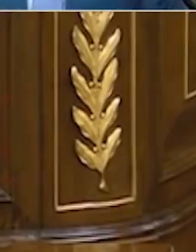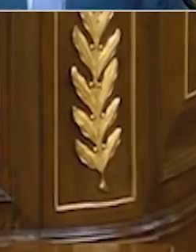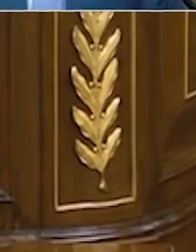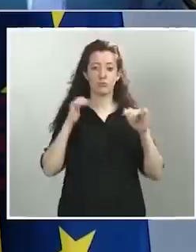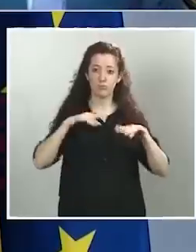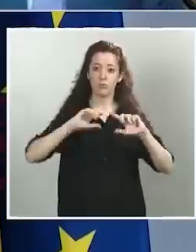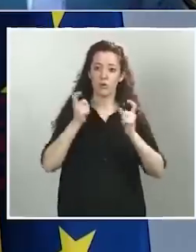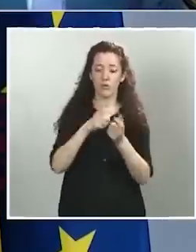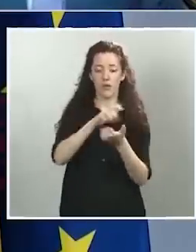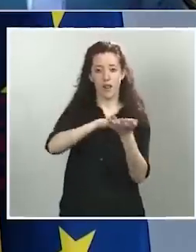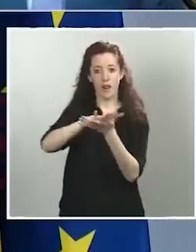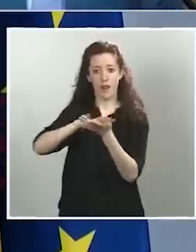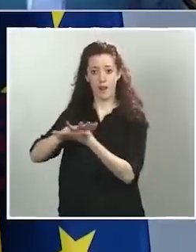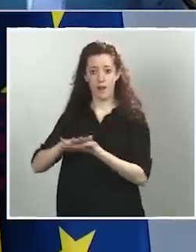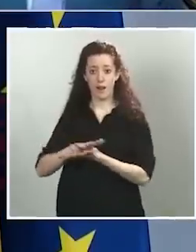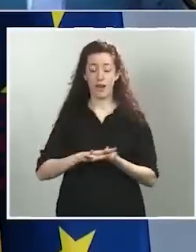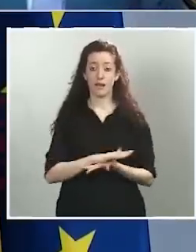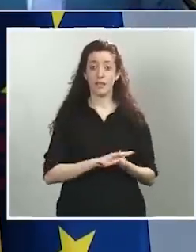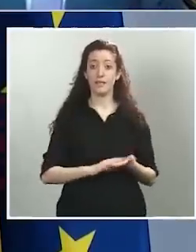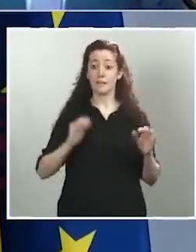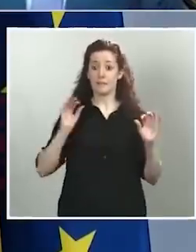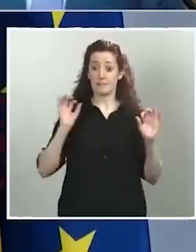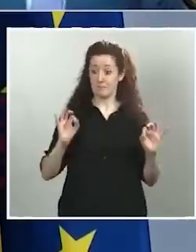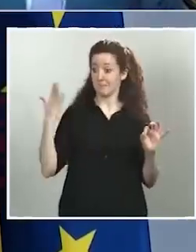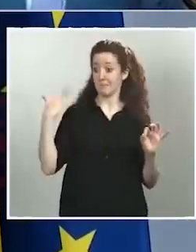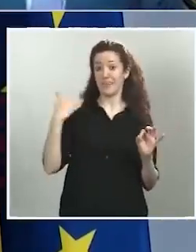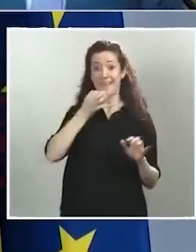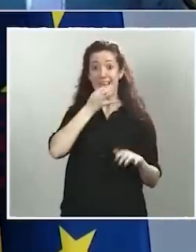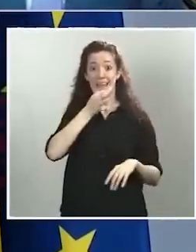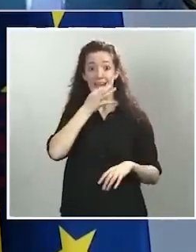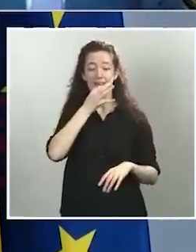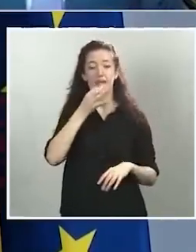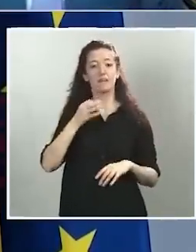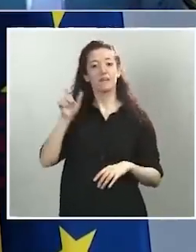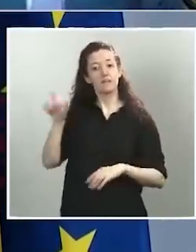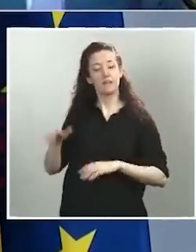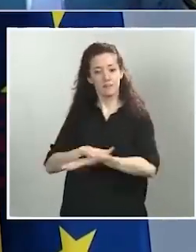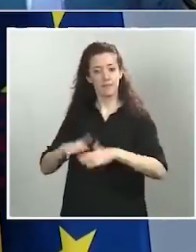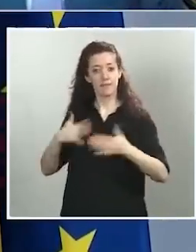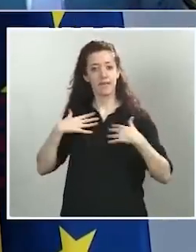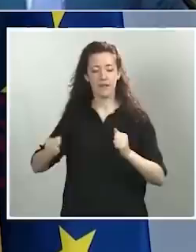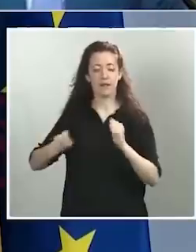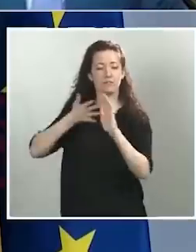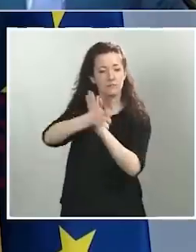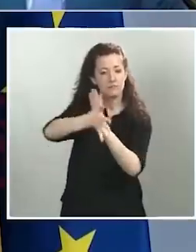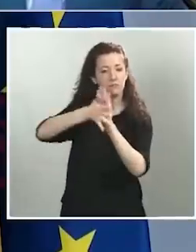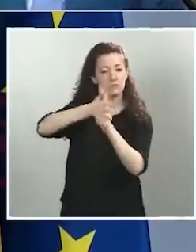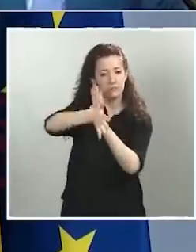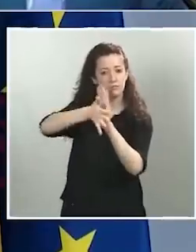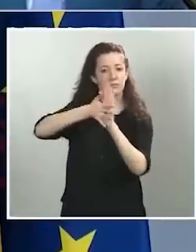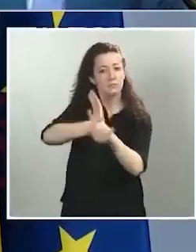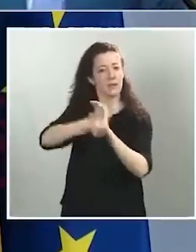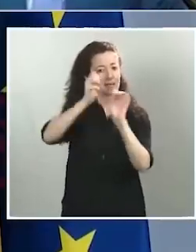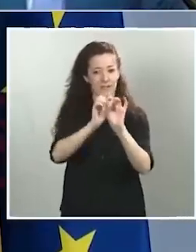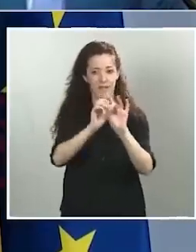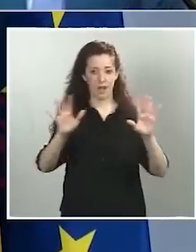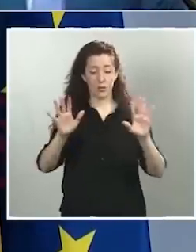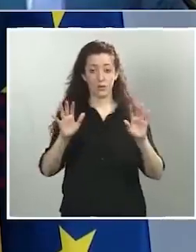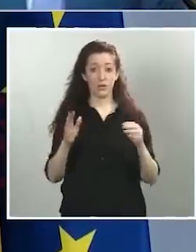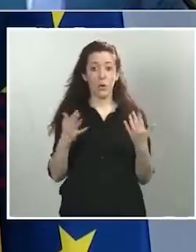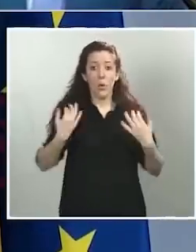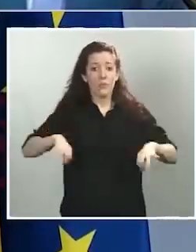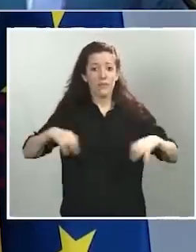imputarle mis responsabilidades a alguien más. Y aquí vuelven a entrar los medios de comunicación, y entonces vemos una campaña